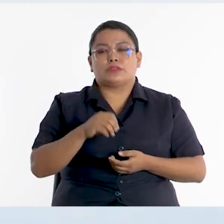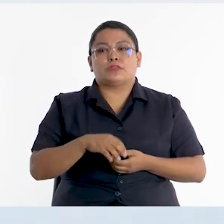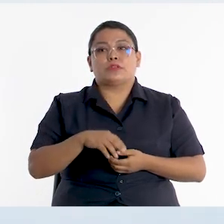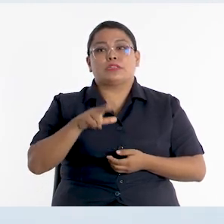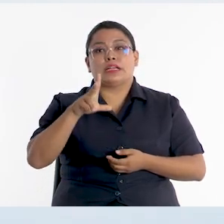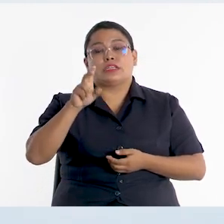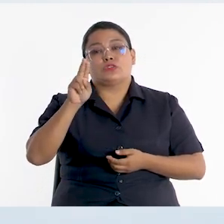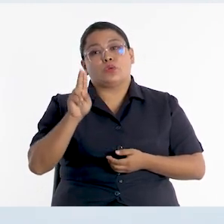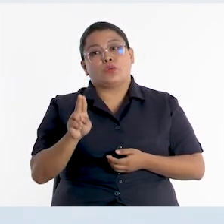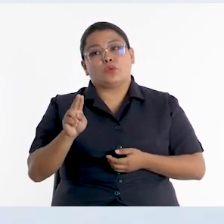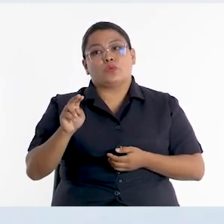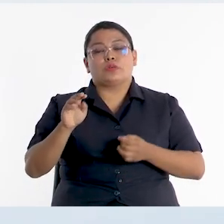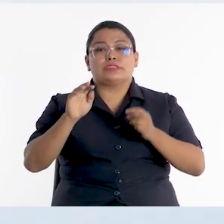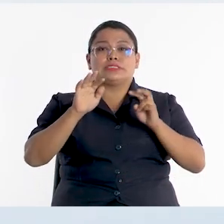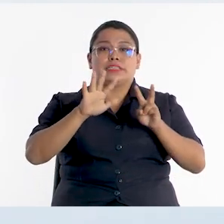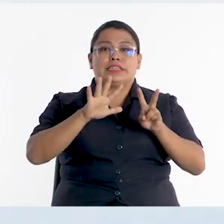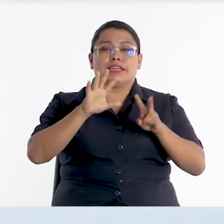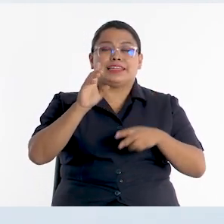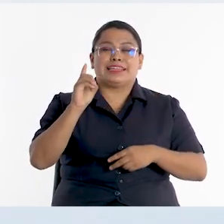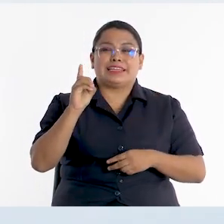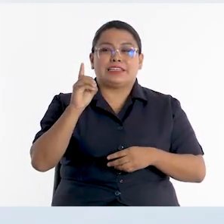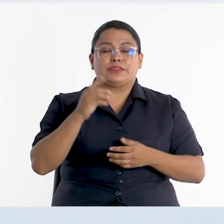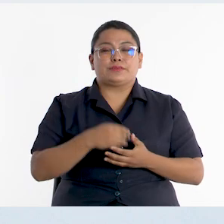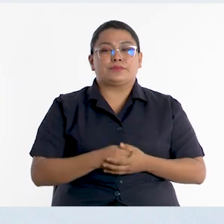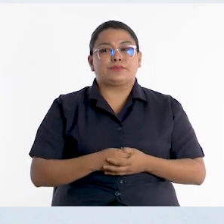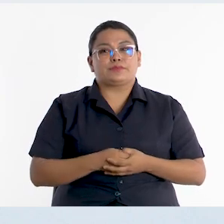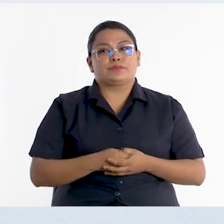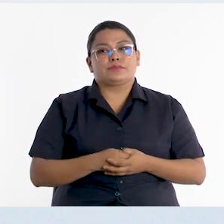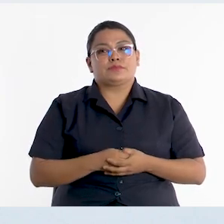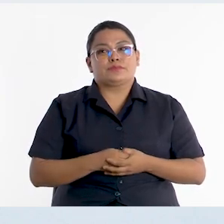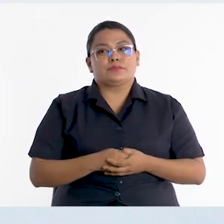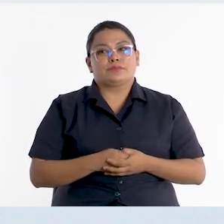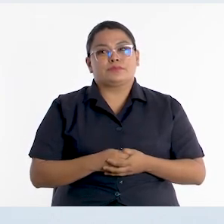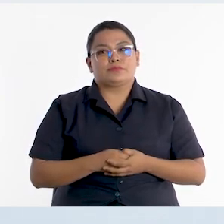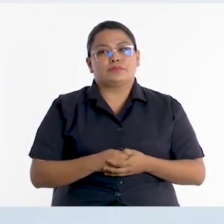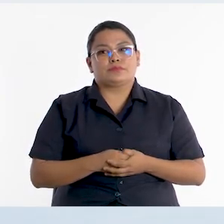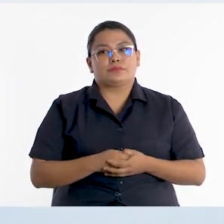3 unidades, luego 7 decenas.